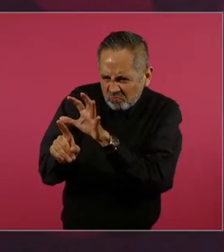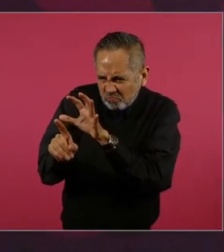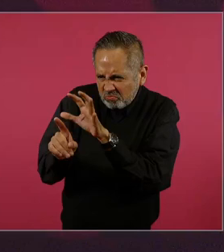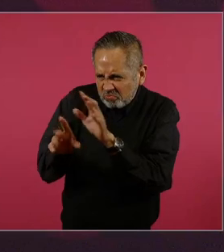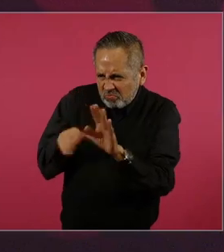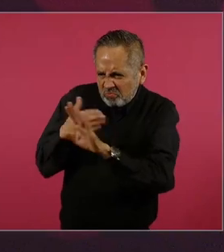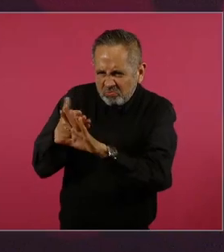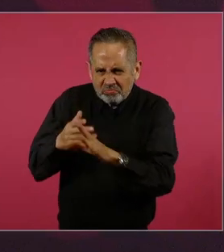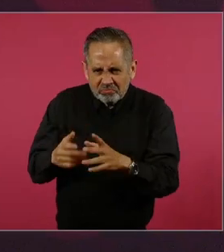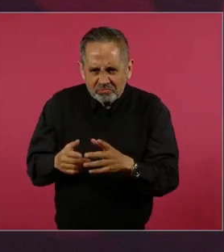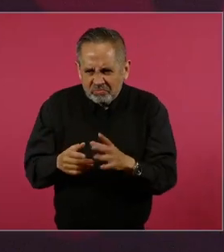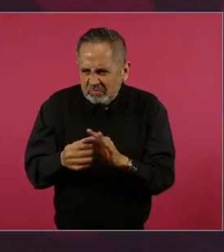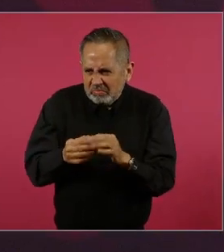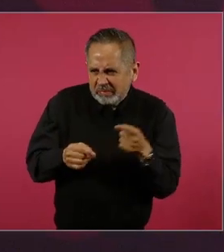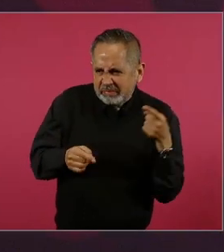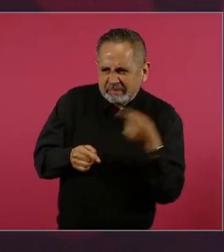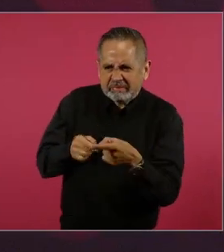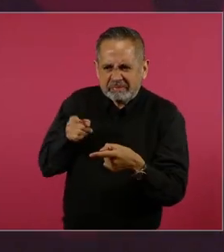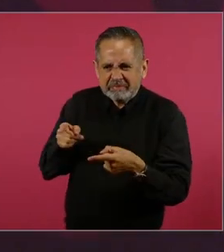el cale.